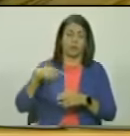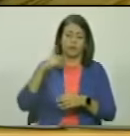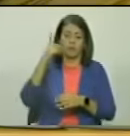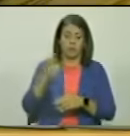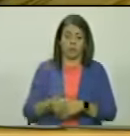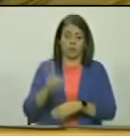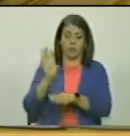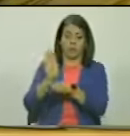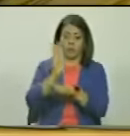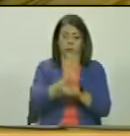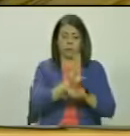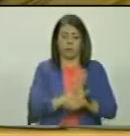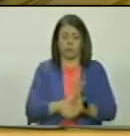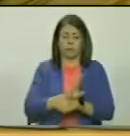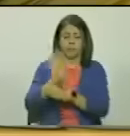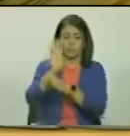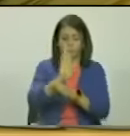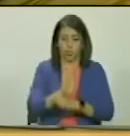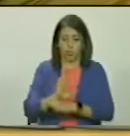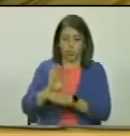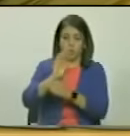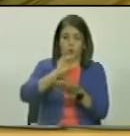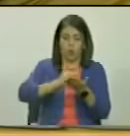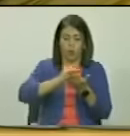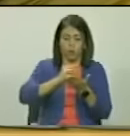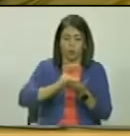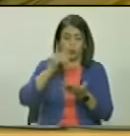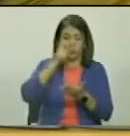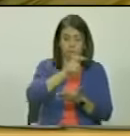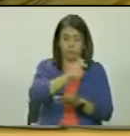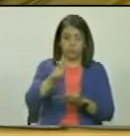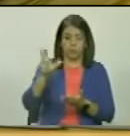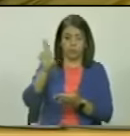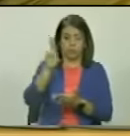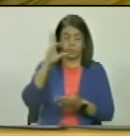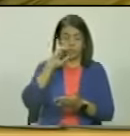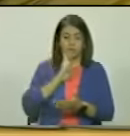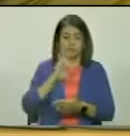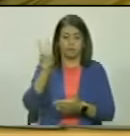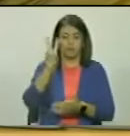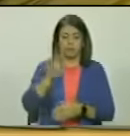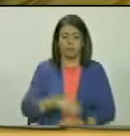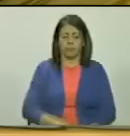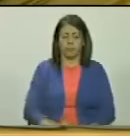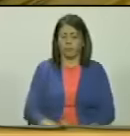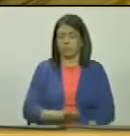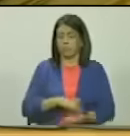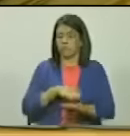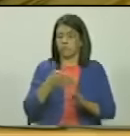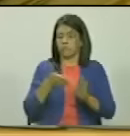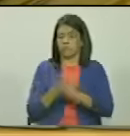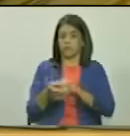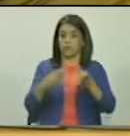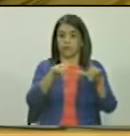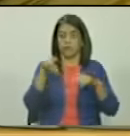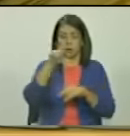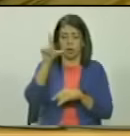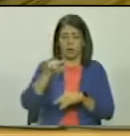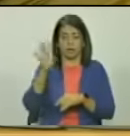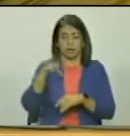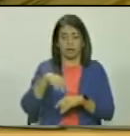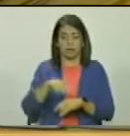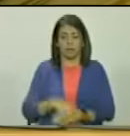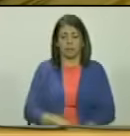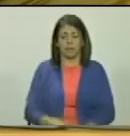deber de resguardar, proteger y reivindicar la soberanía de la República Bolivariana de Venezuela sobre el territorio de la Guayana